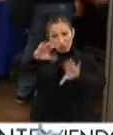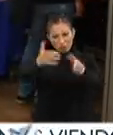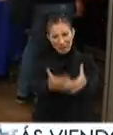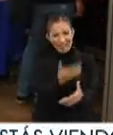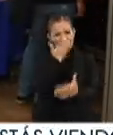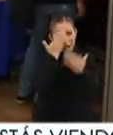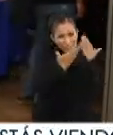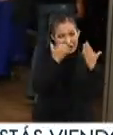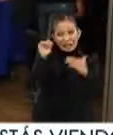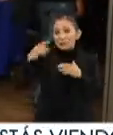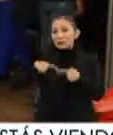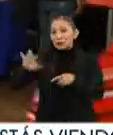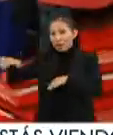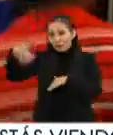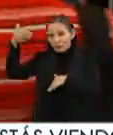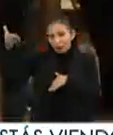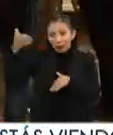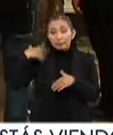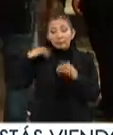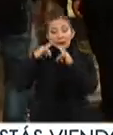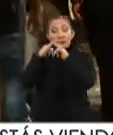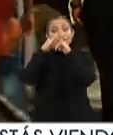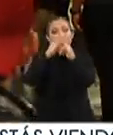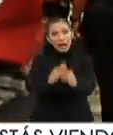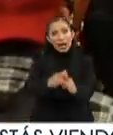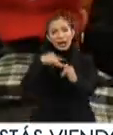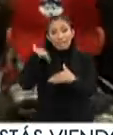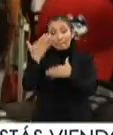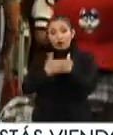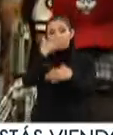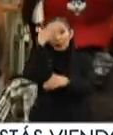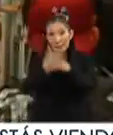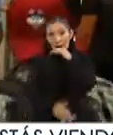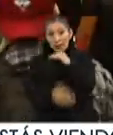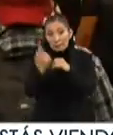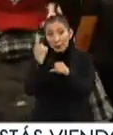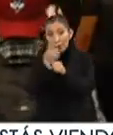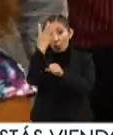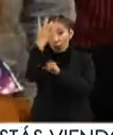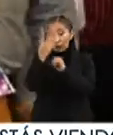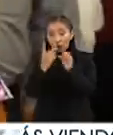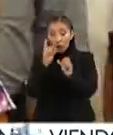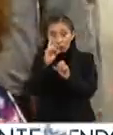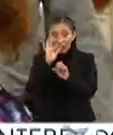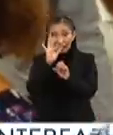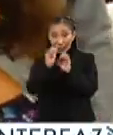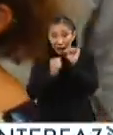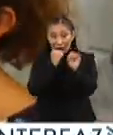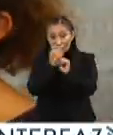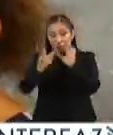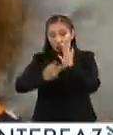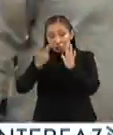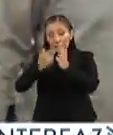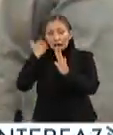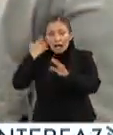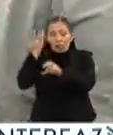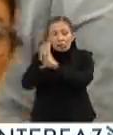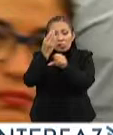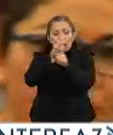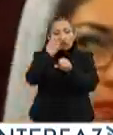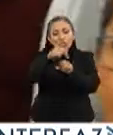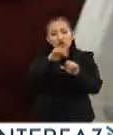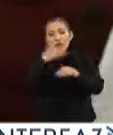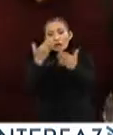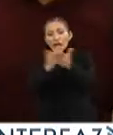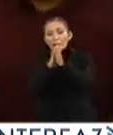comunidad académica y el público. La feria, que está próxima a llegar a sus primeras 4 décadas, busca constantemente renovar su perfil